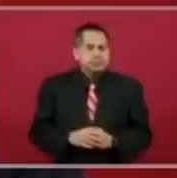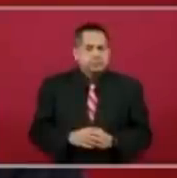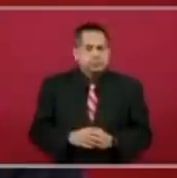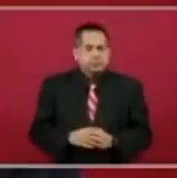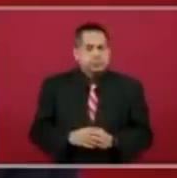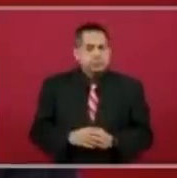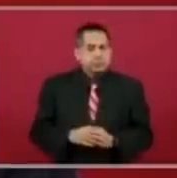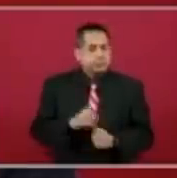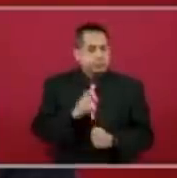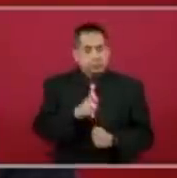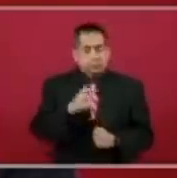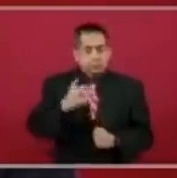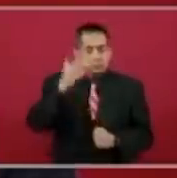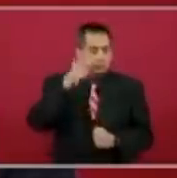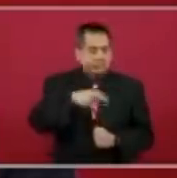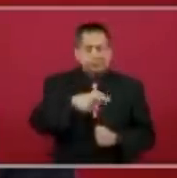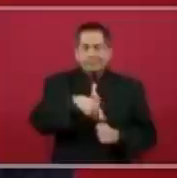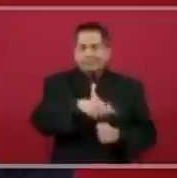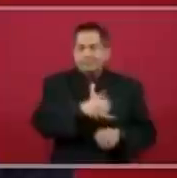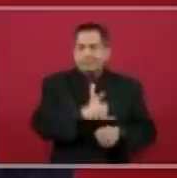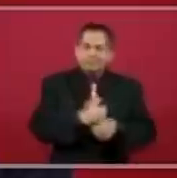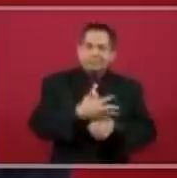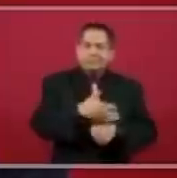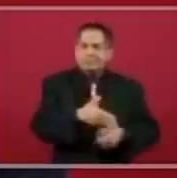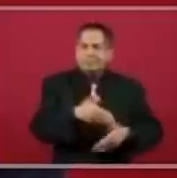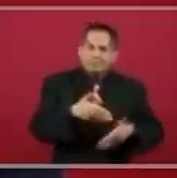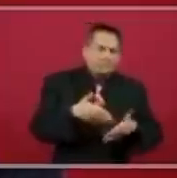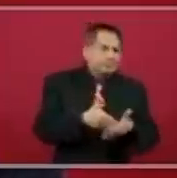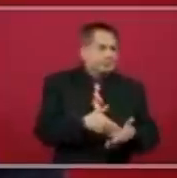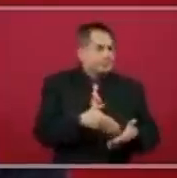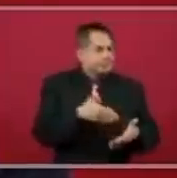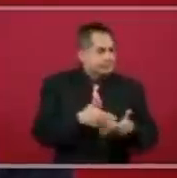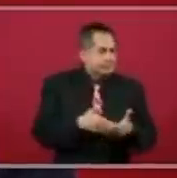hechos que obstruyan